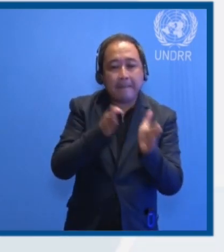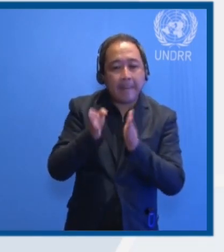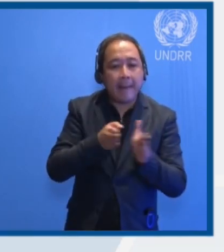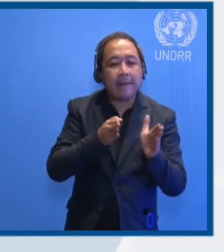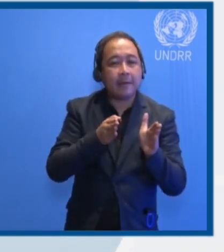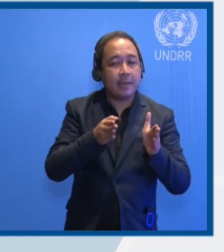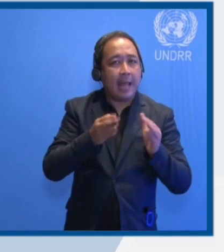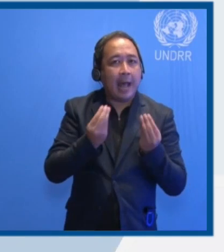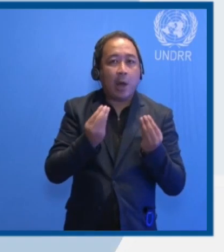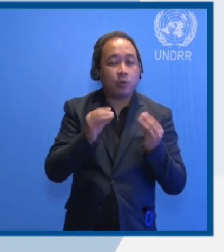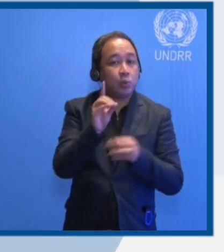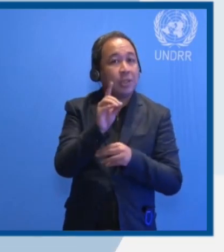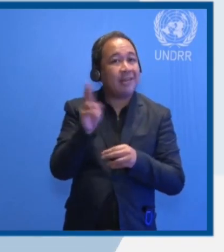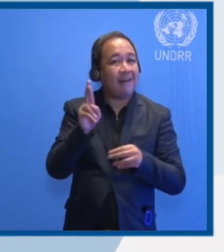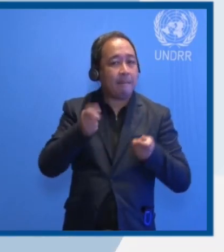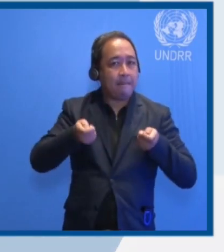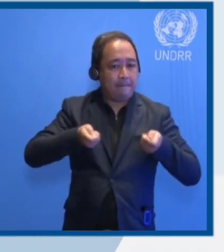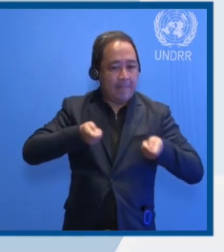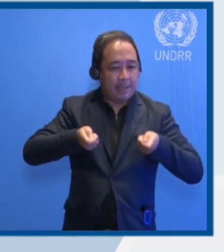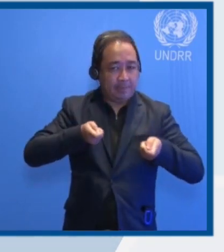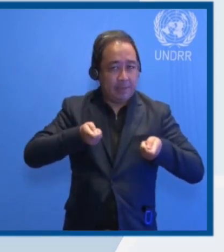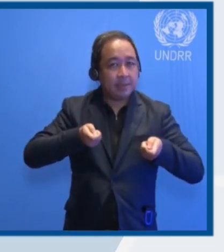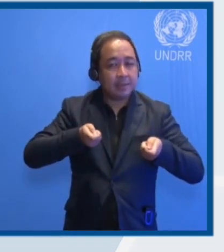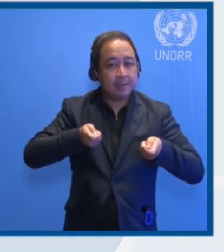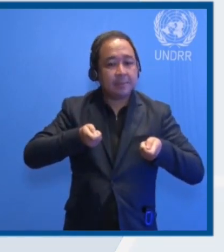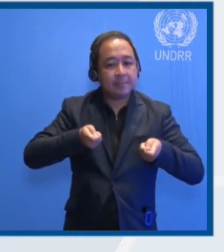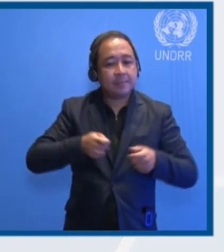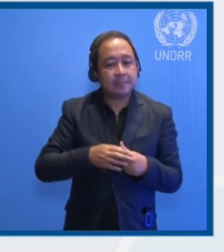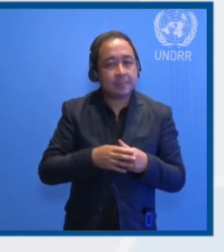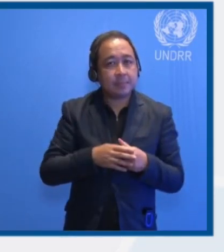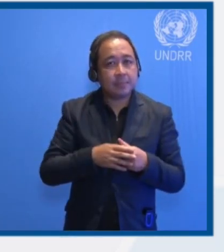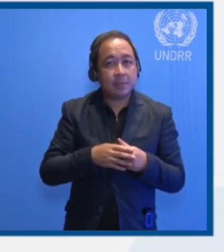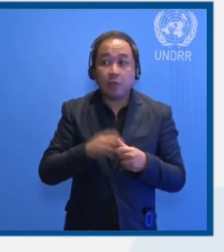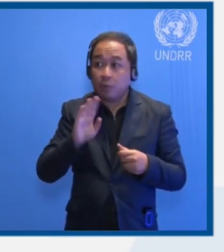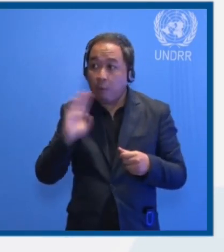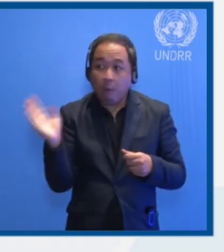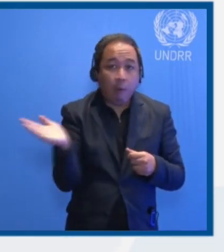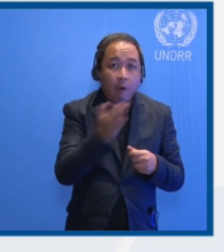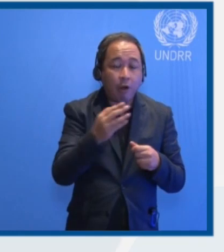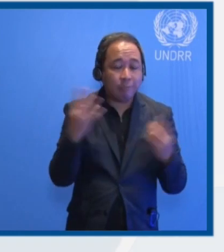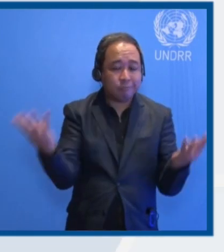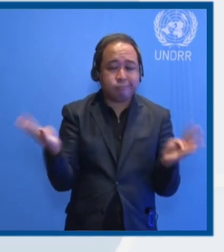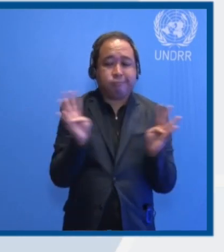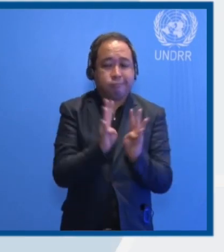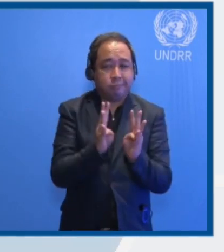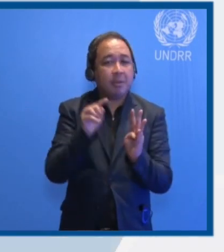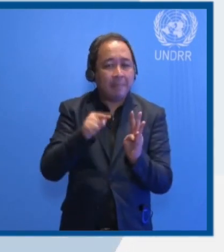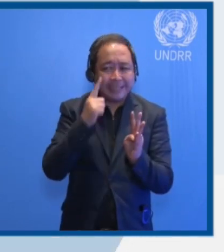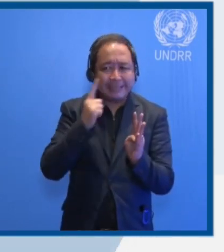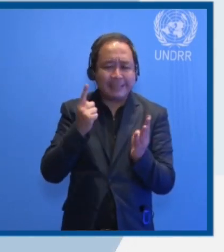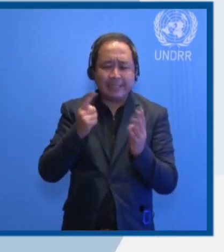GIZ, y vamos a tener dos grandes resultados. Uno, el fortalecimiento de capacidades para evaluar estos riesgos sistémicos y